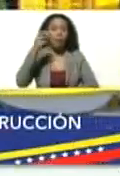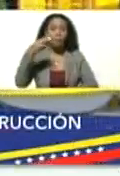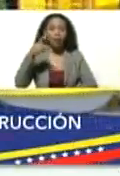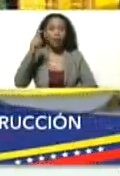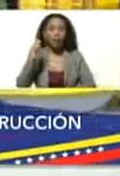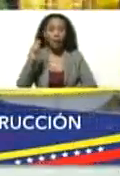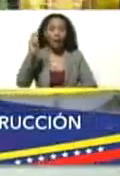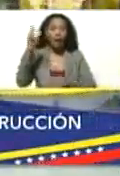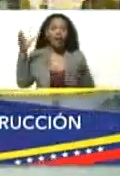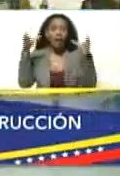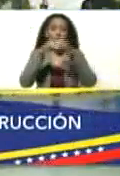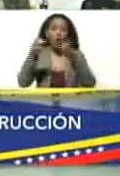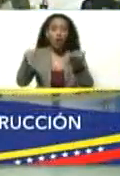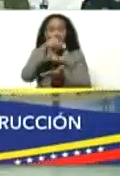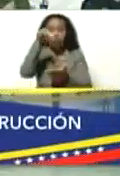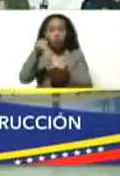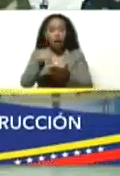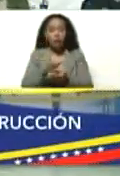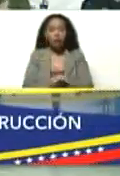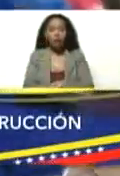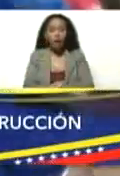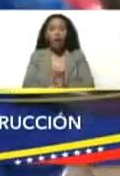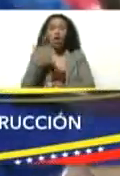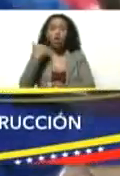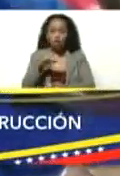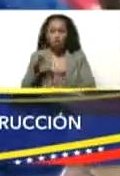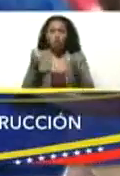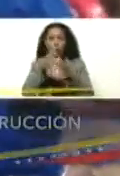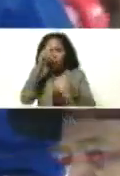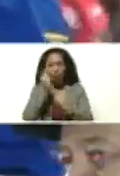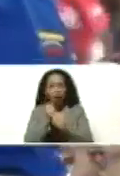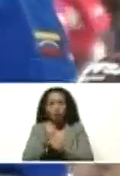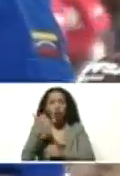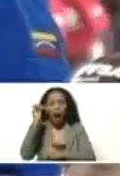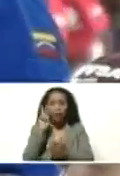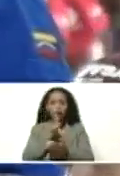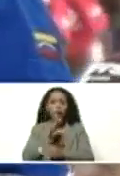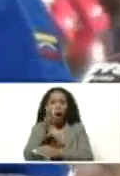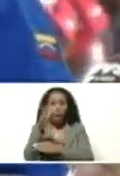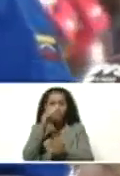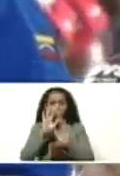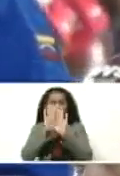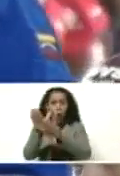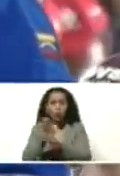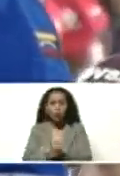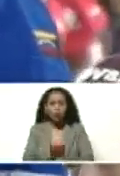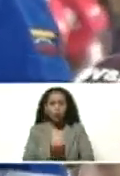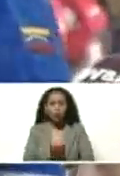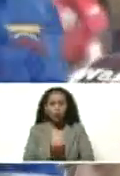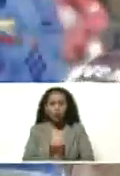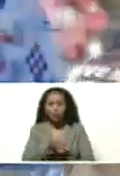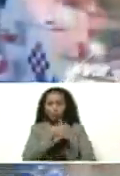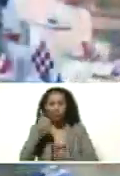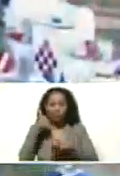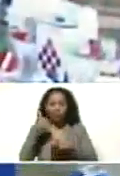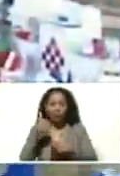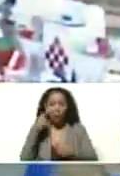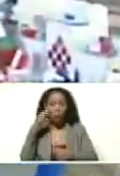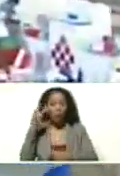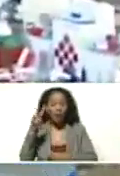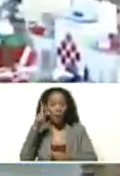Congreso Nacional. Cuente con esta clase trabajadora, presidente. Excelente, Ohani. Bueno, ahora vamos a ver